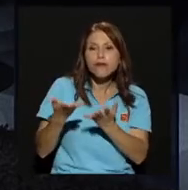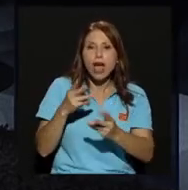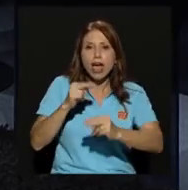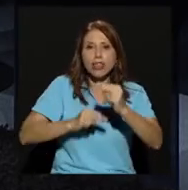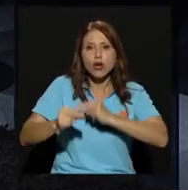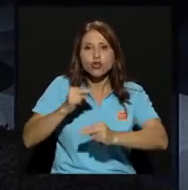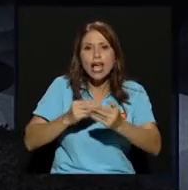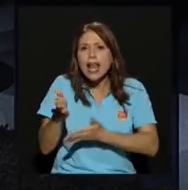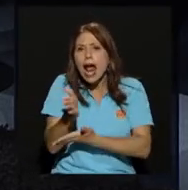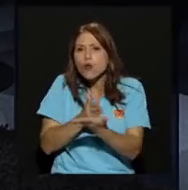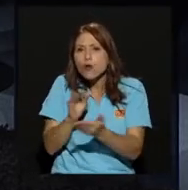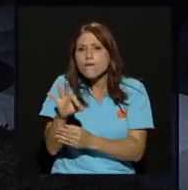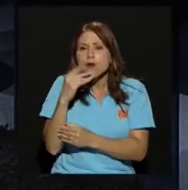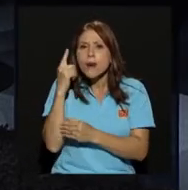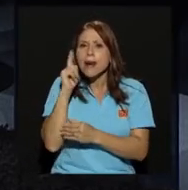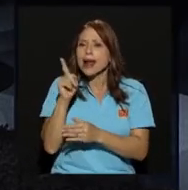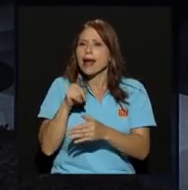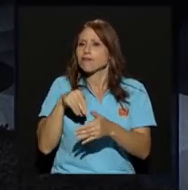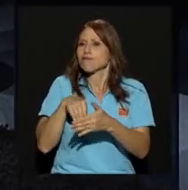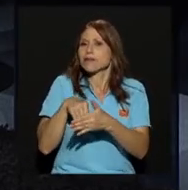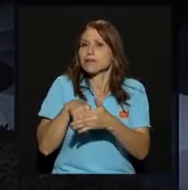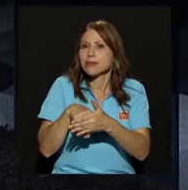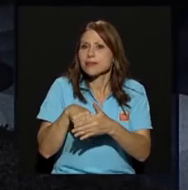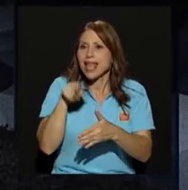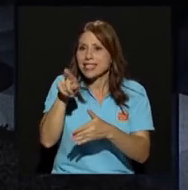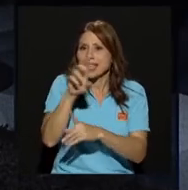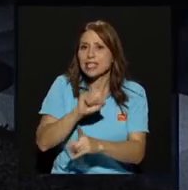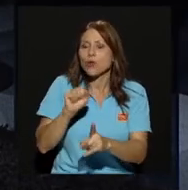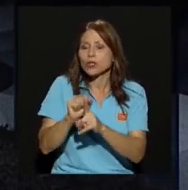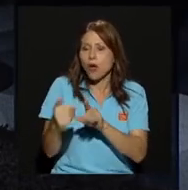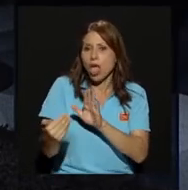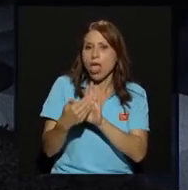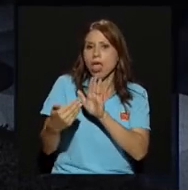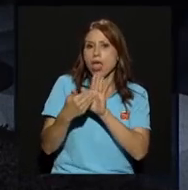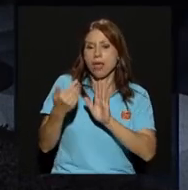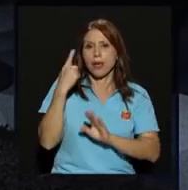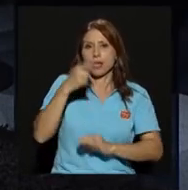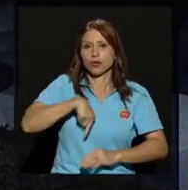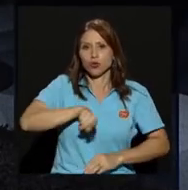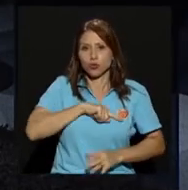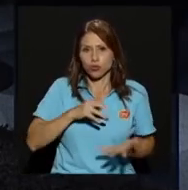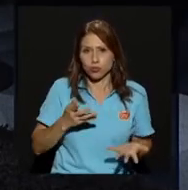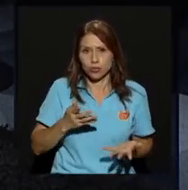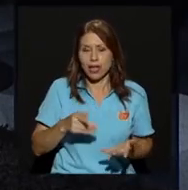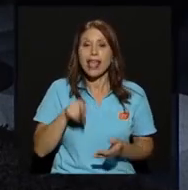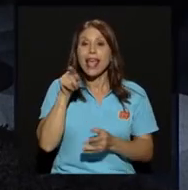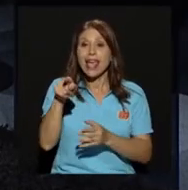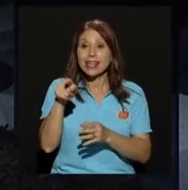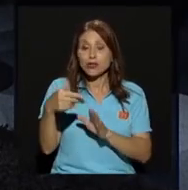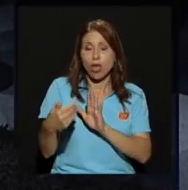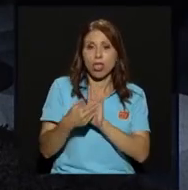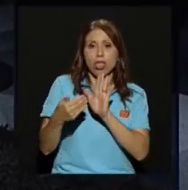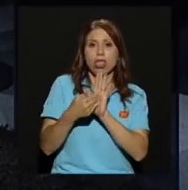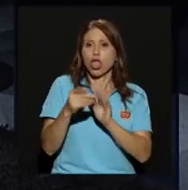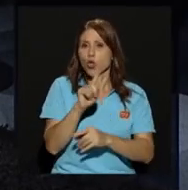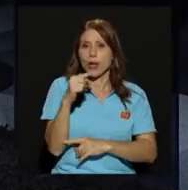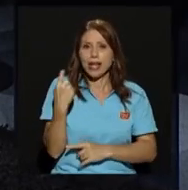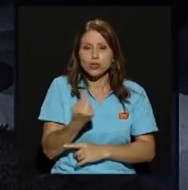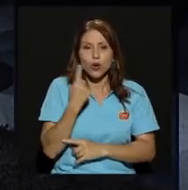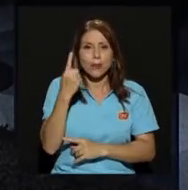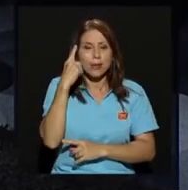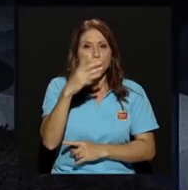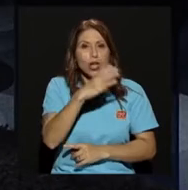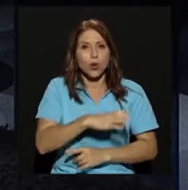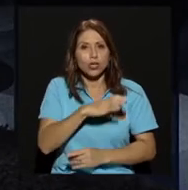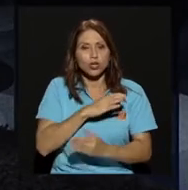que impidiera ese perjuicio que nosotros estábamos previendo perjuicio que no era no era sólo porque las condiciones